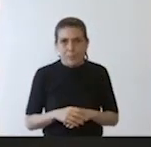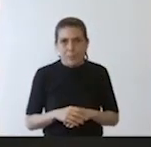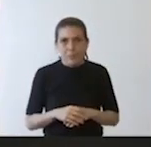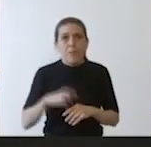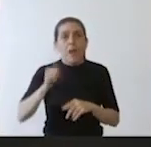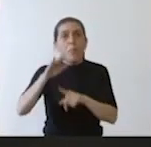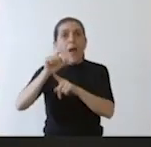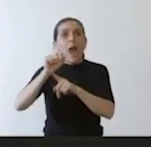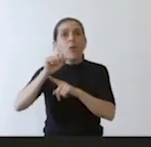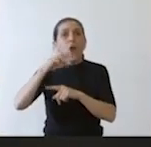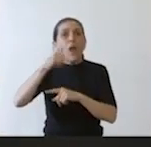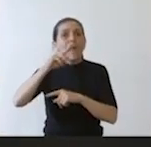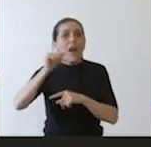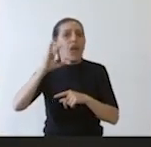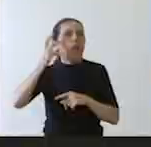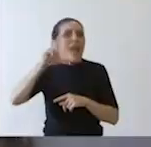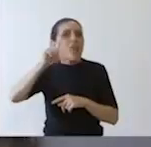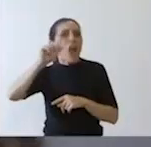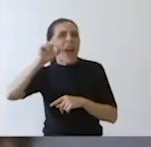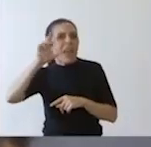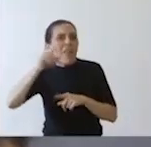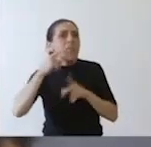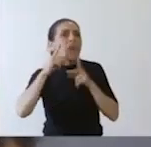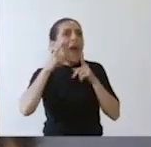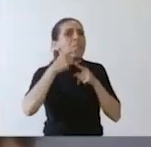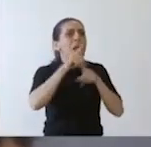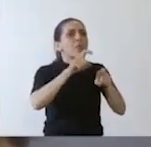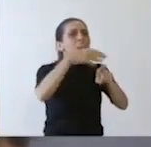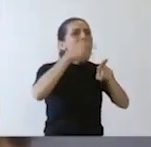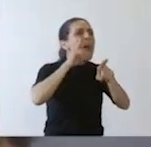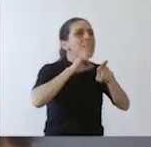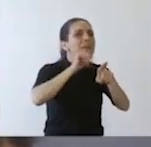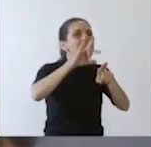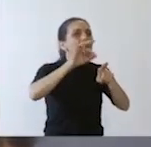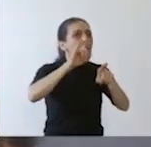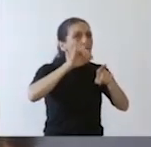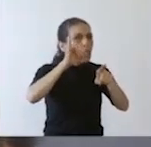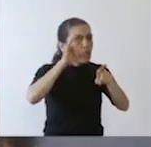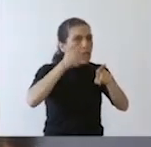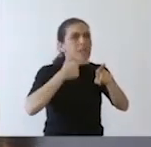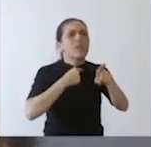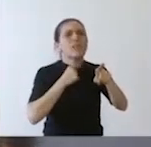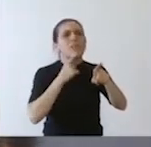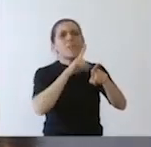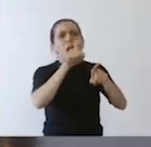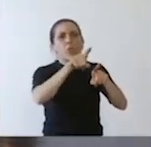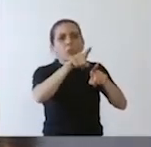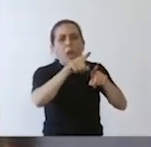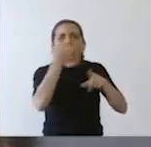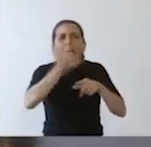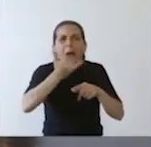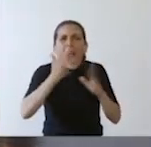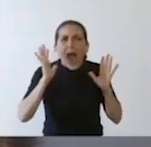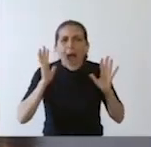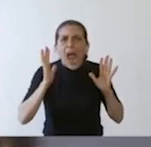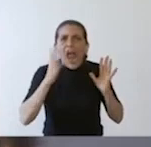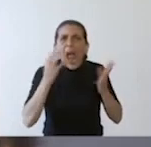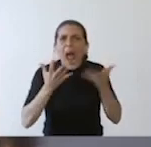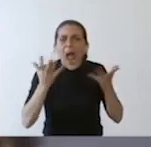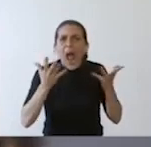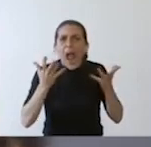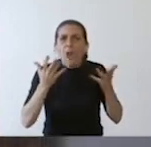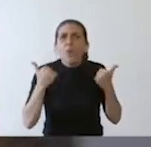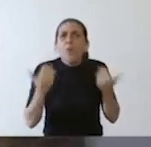Pablo Navarro, de Radio La Red, para Mirta Roses. Quería especificar si hay algún tipo